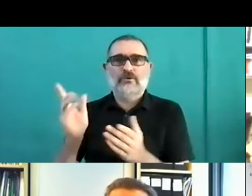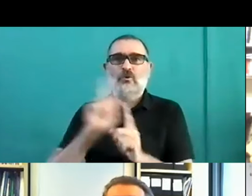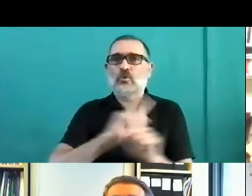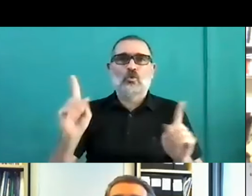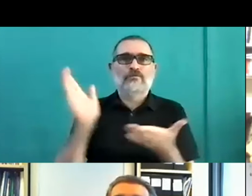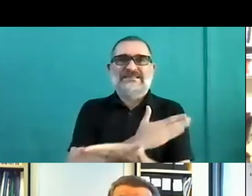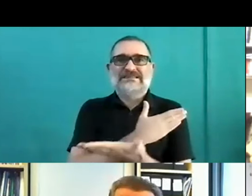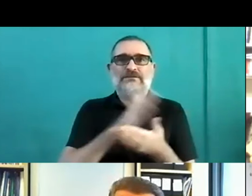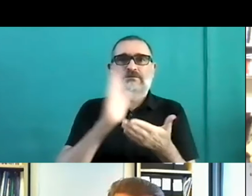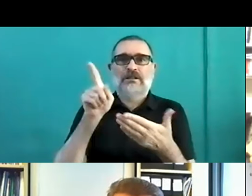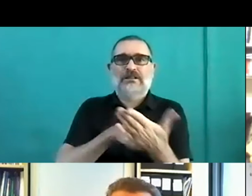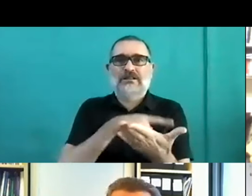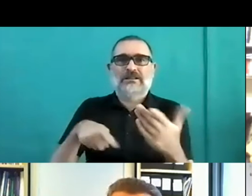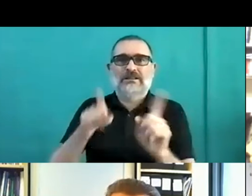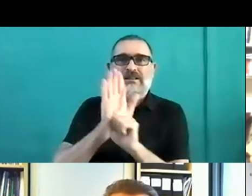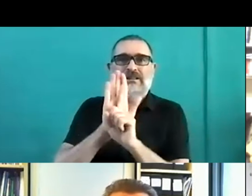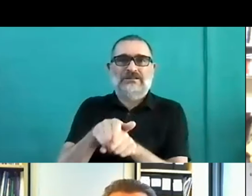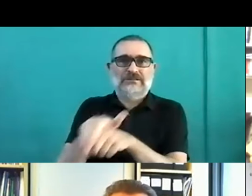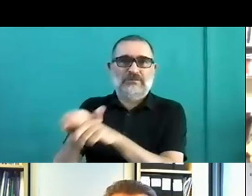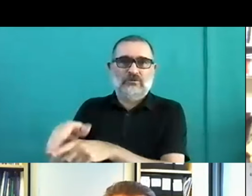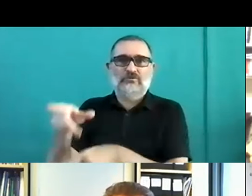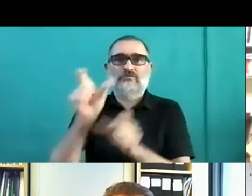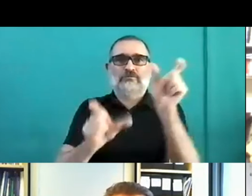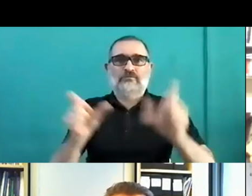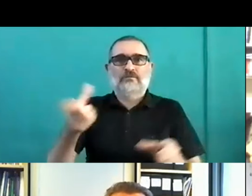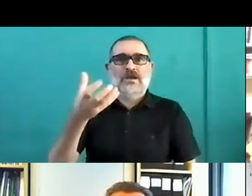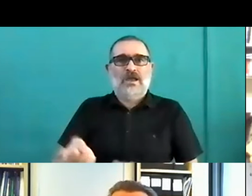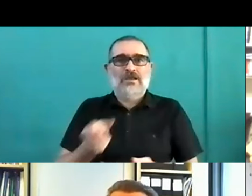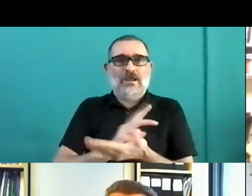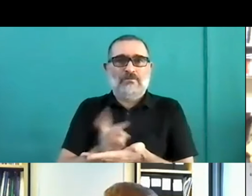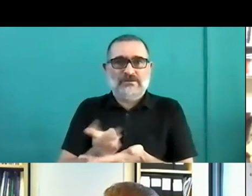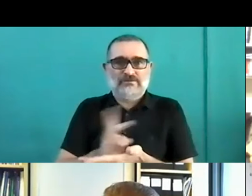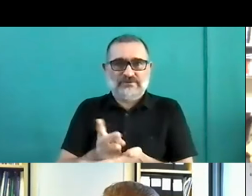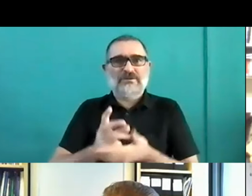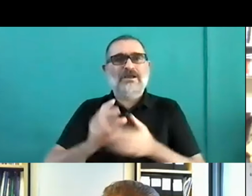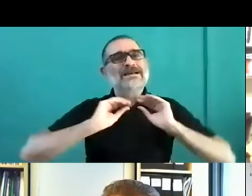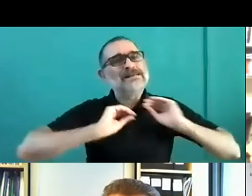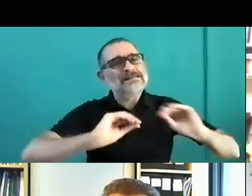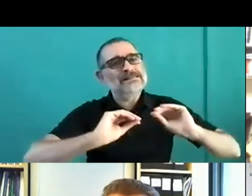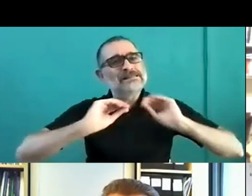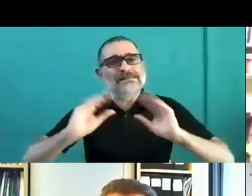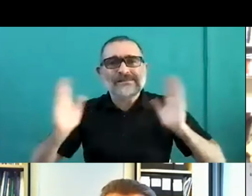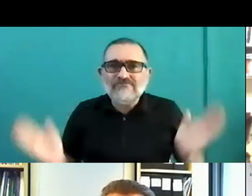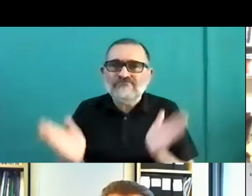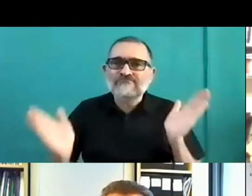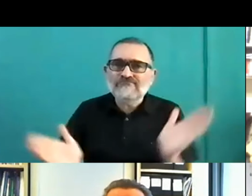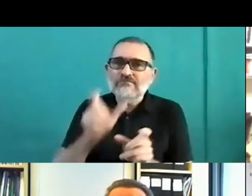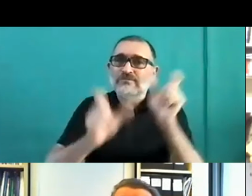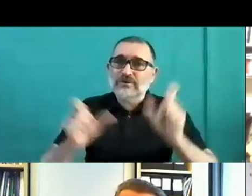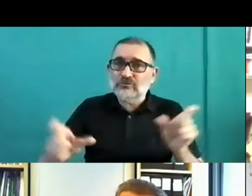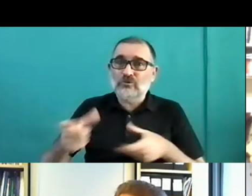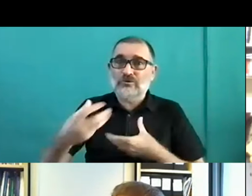condición y empoderarlos para que busquen la atención adecuada. Fomentar que todos los países de Latinoamérica y el